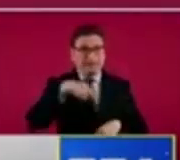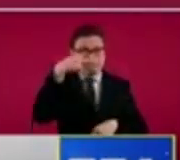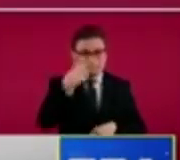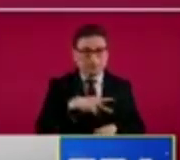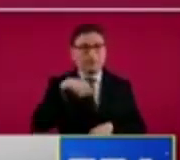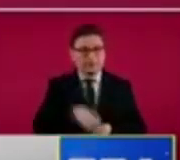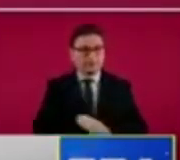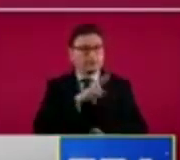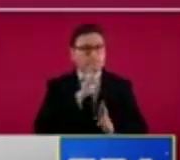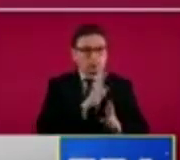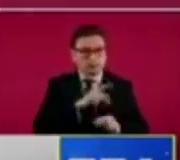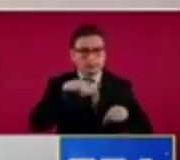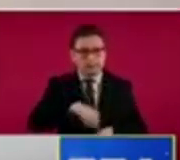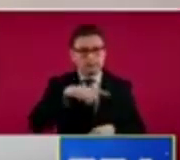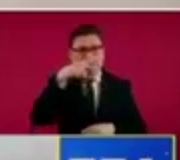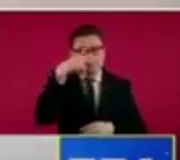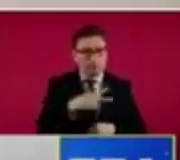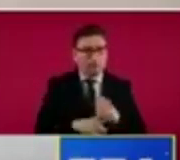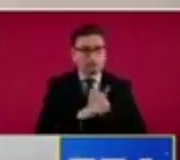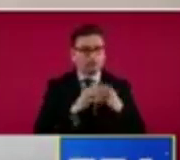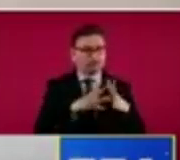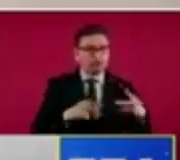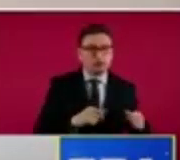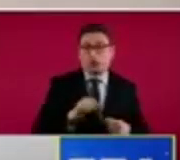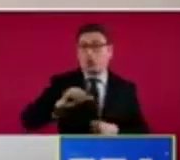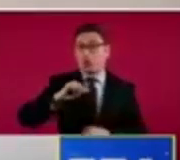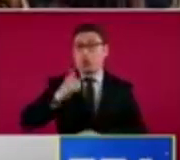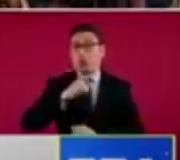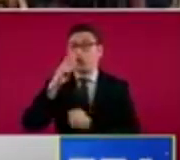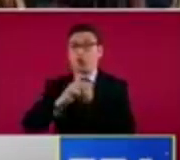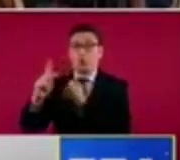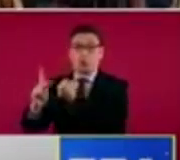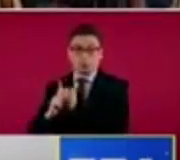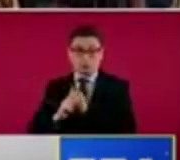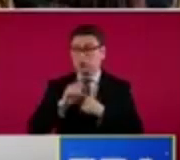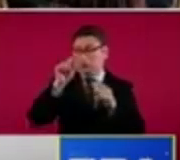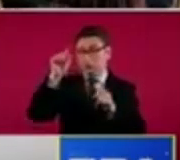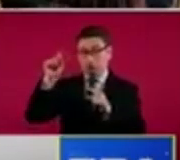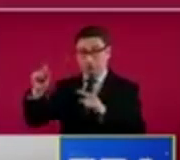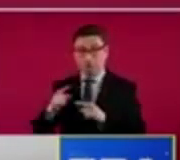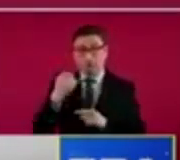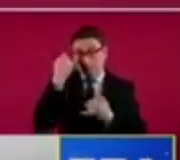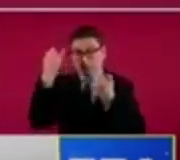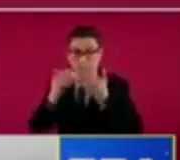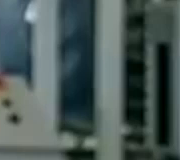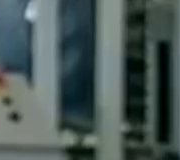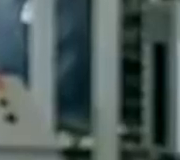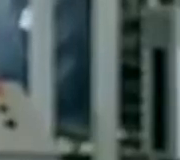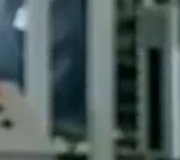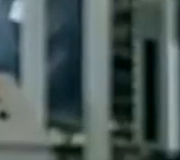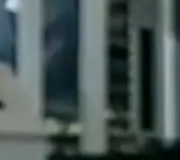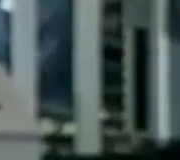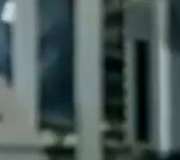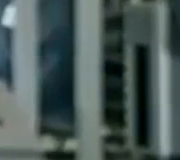queremos la injerencia de ninguna potencia, de ninguna hegemonía, de ningún país extranjero. Lo